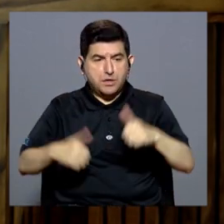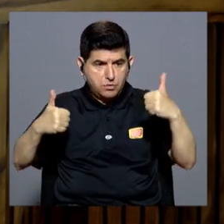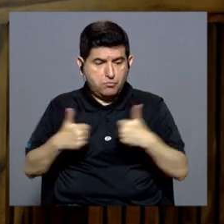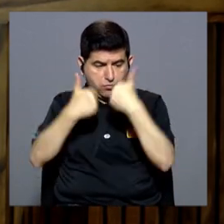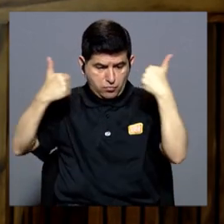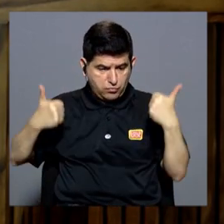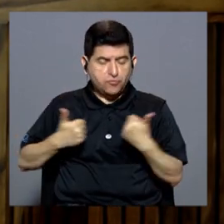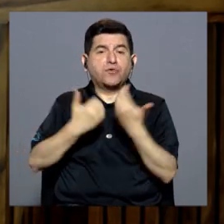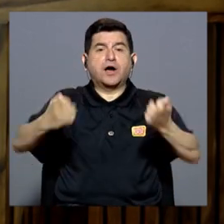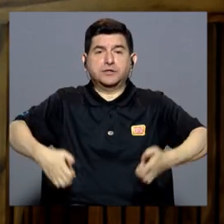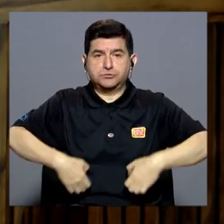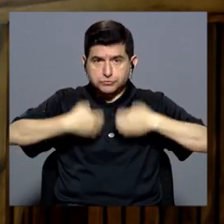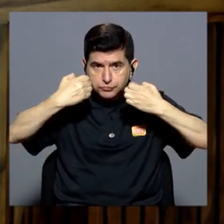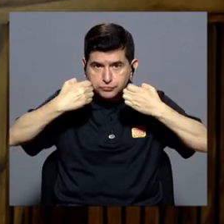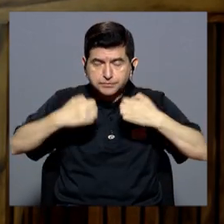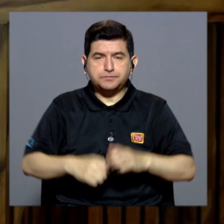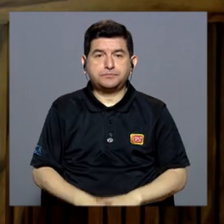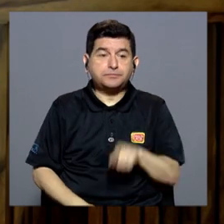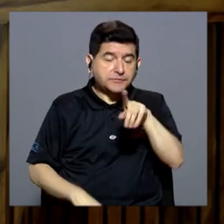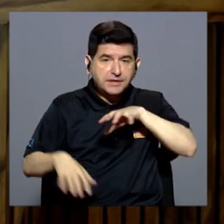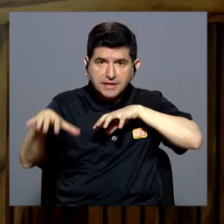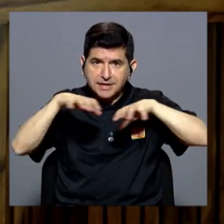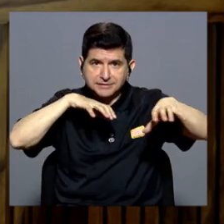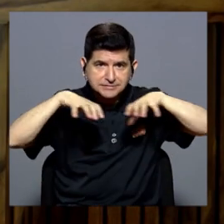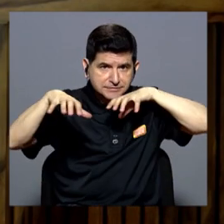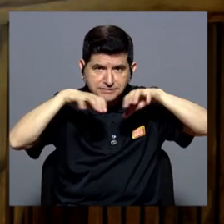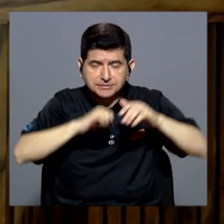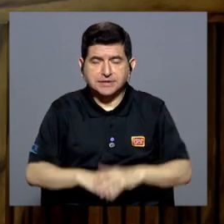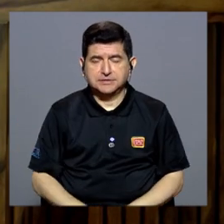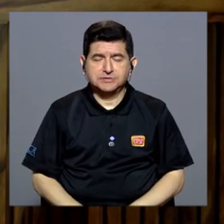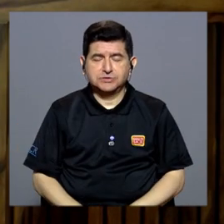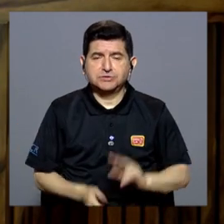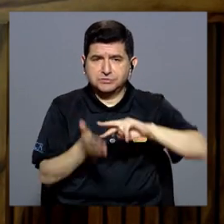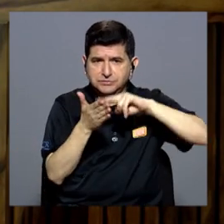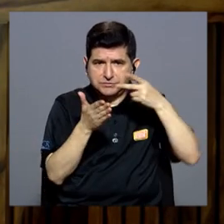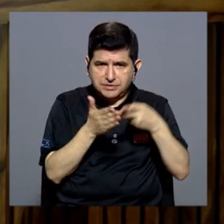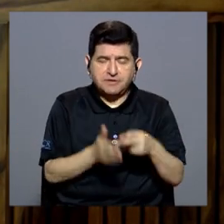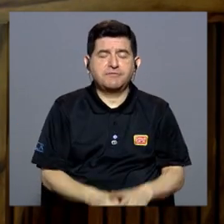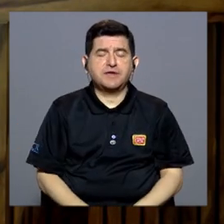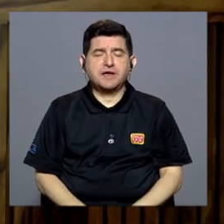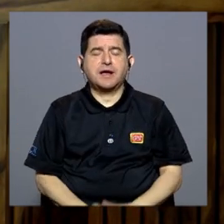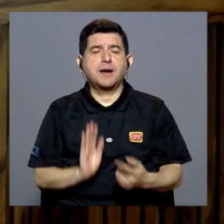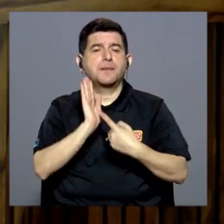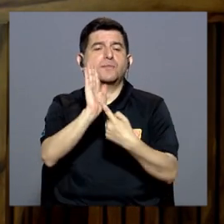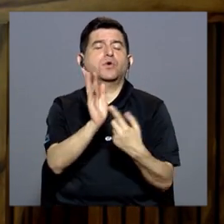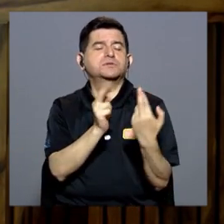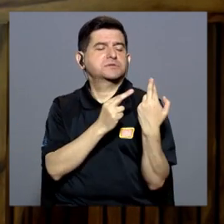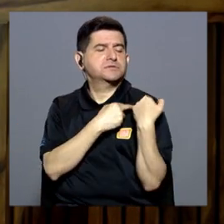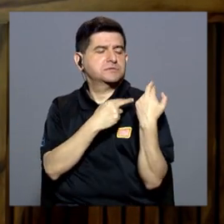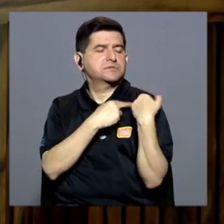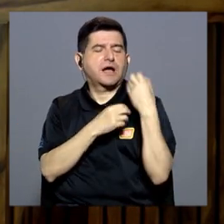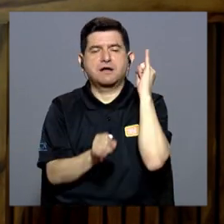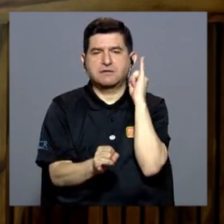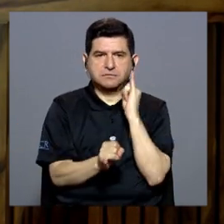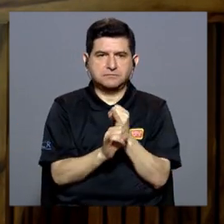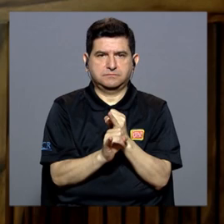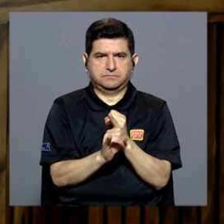desafíos. Y esto es un acto de ejercicio de responsabilidad